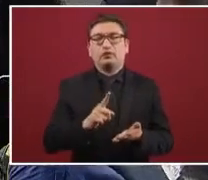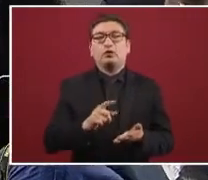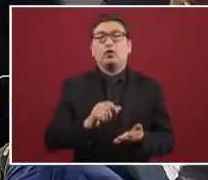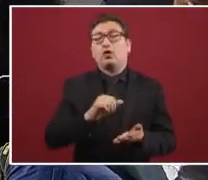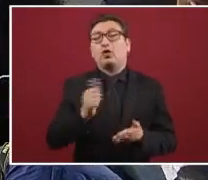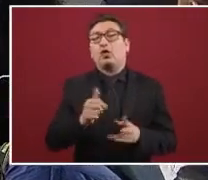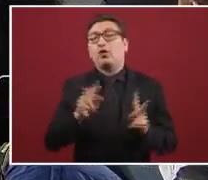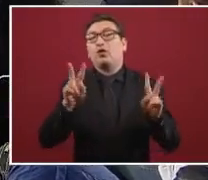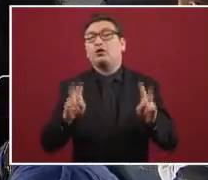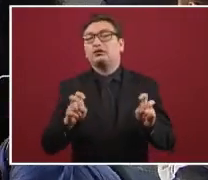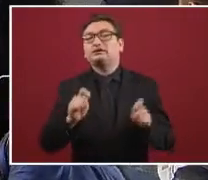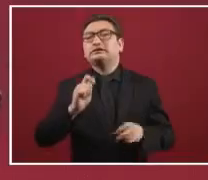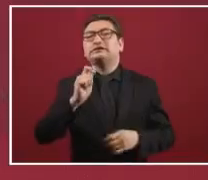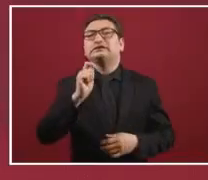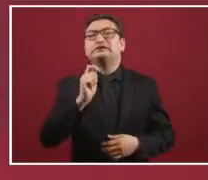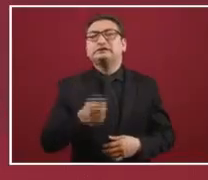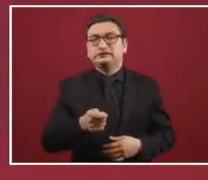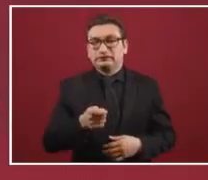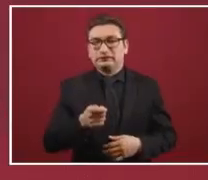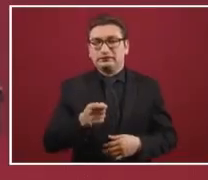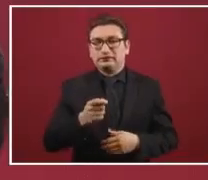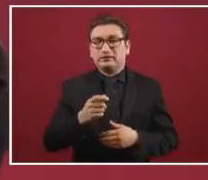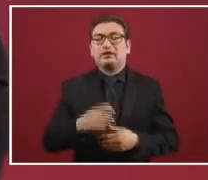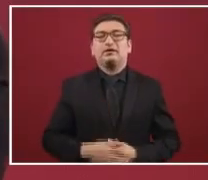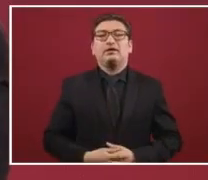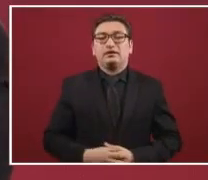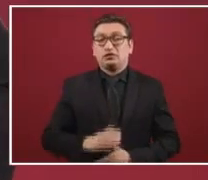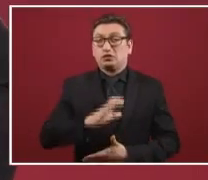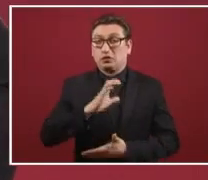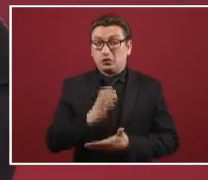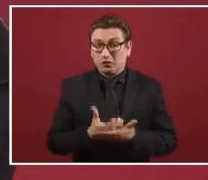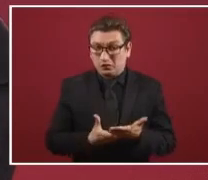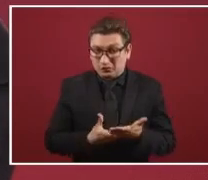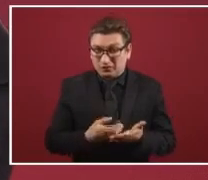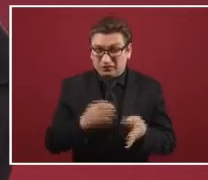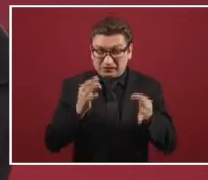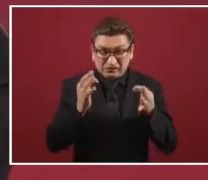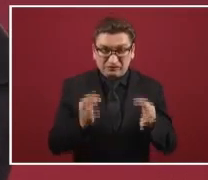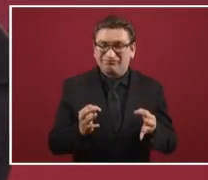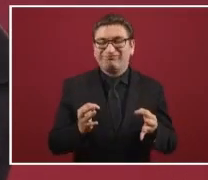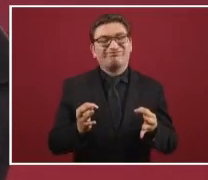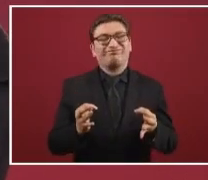es que se trata de contratos leoninos,